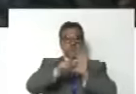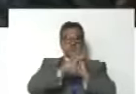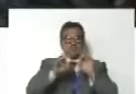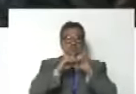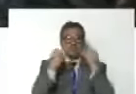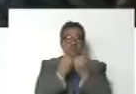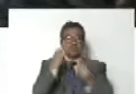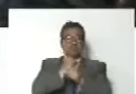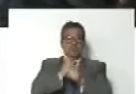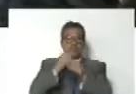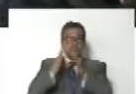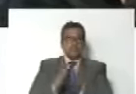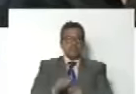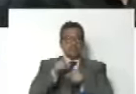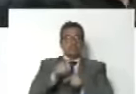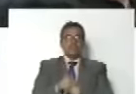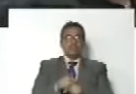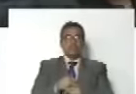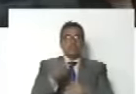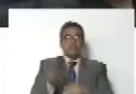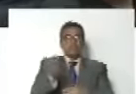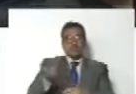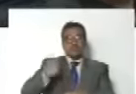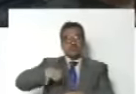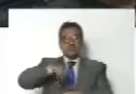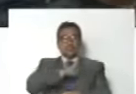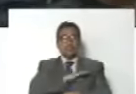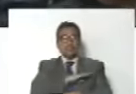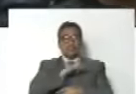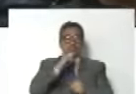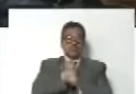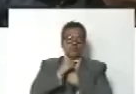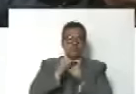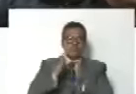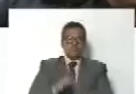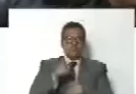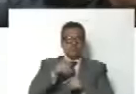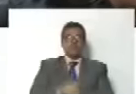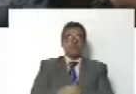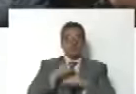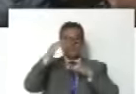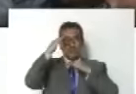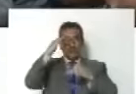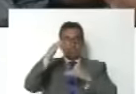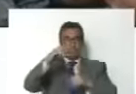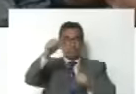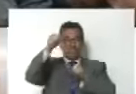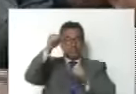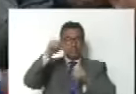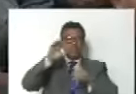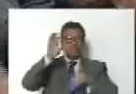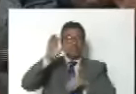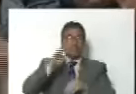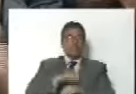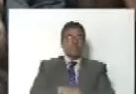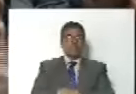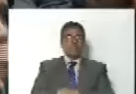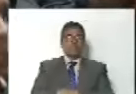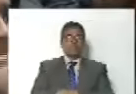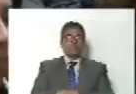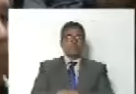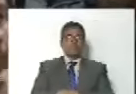orgánica de los trabajadores y trabajadoras tan importante para nosotros como trabajadores y trabajadoras. Saludos, viva la patria, compatriota.